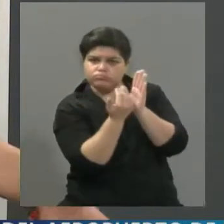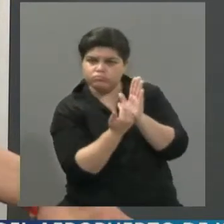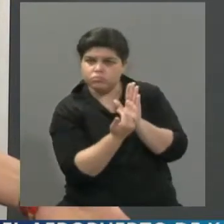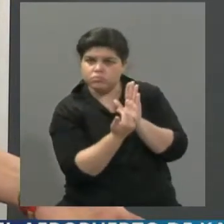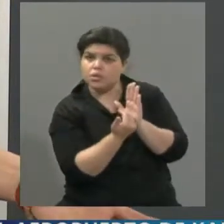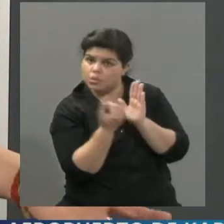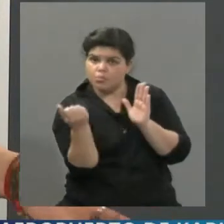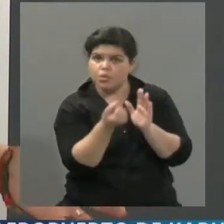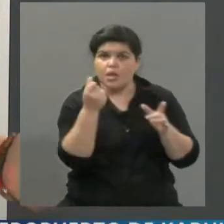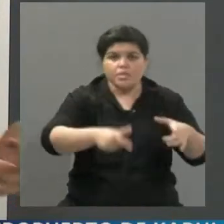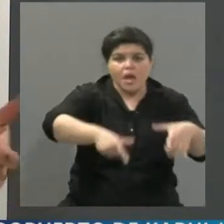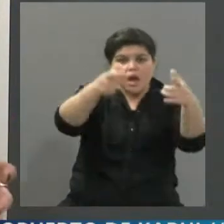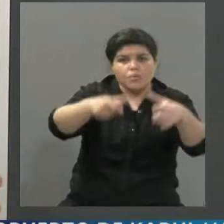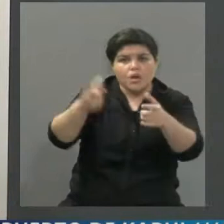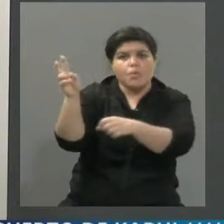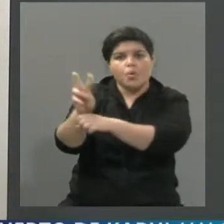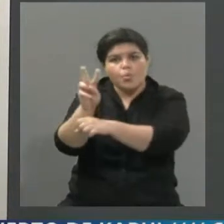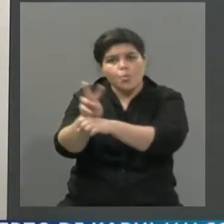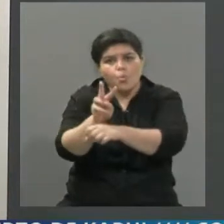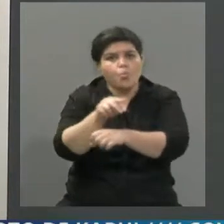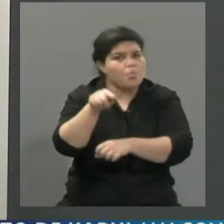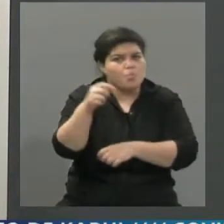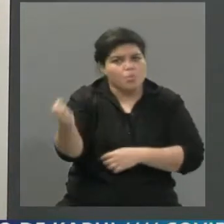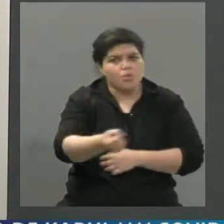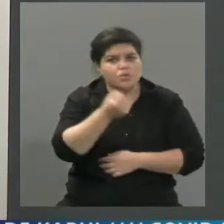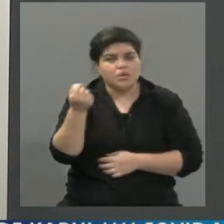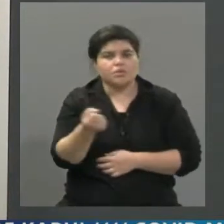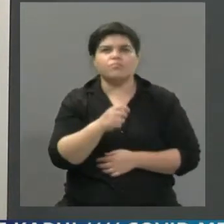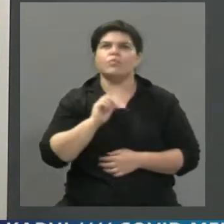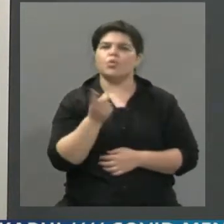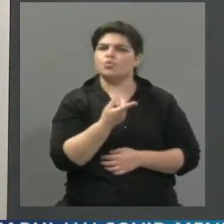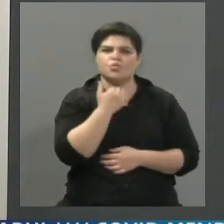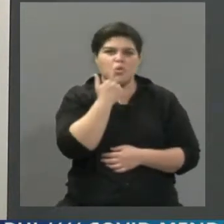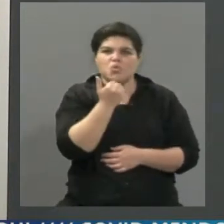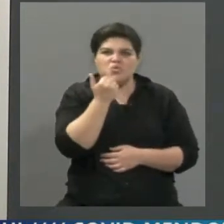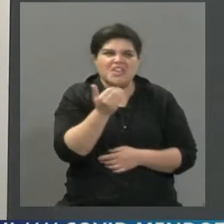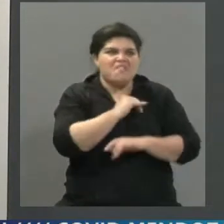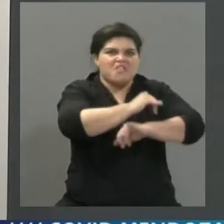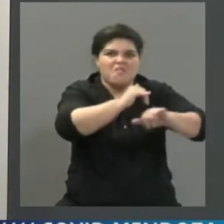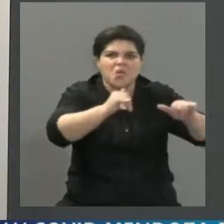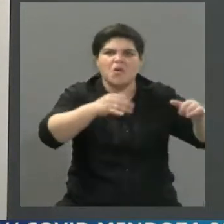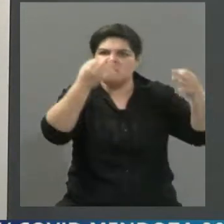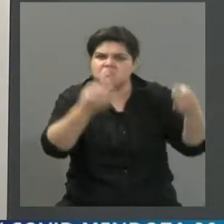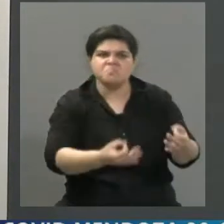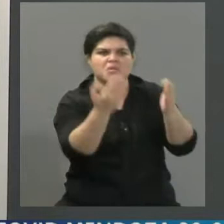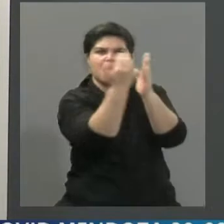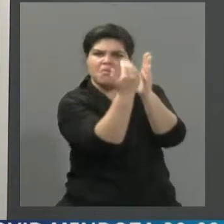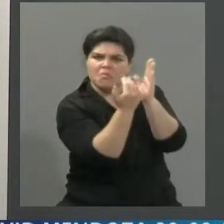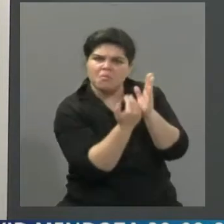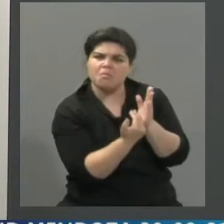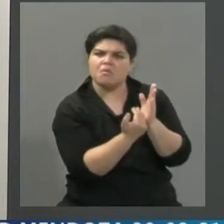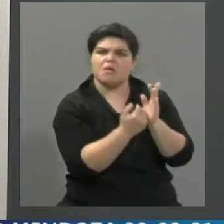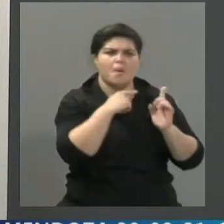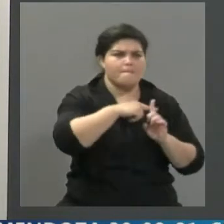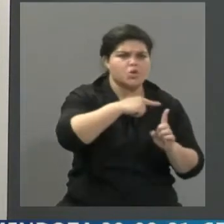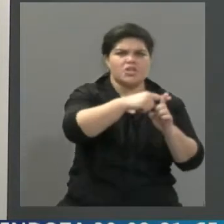de proteger los árboles y por eso decíamos que por ahí nosotros no tenemos tanta información sobre los beneficios del